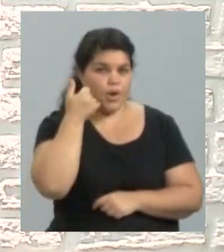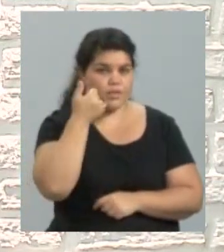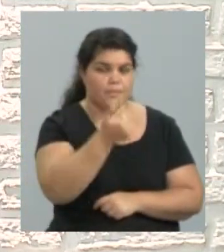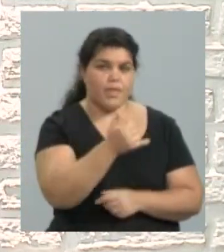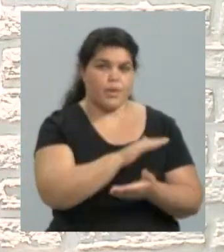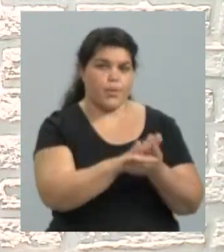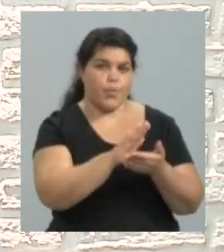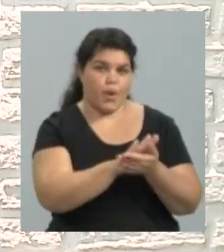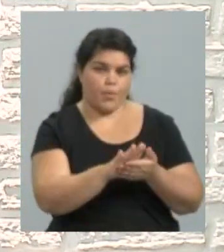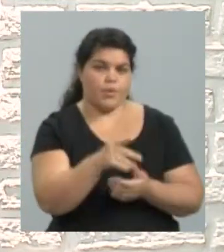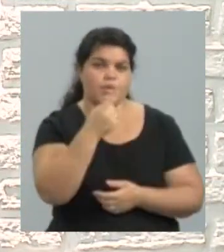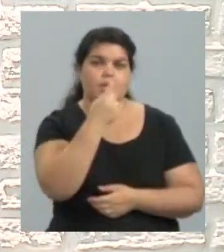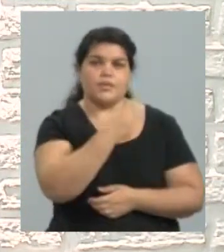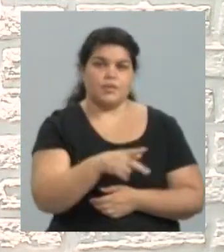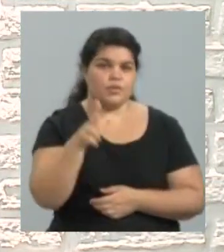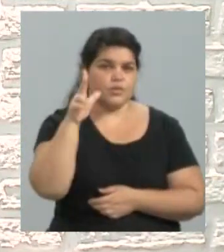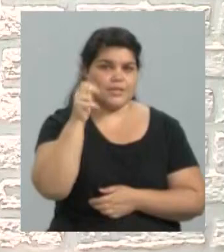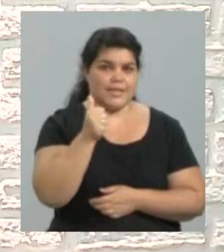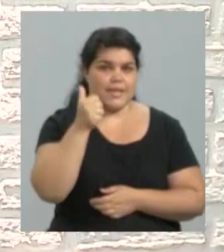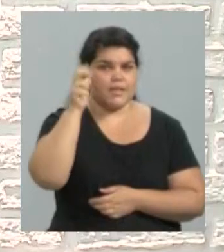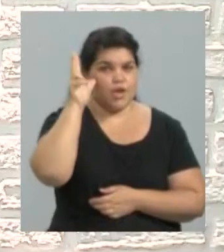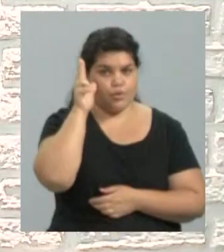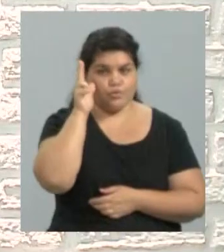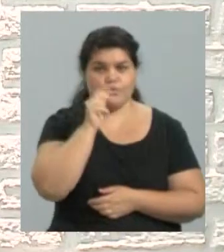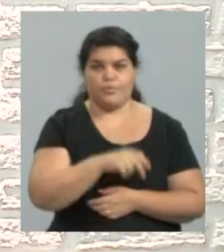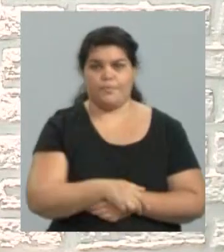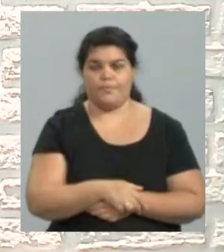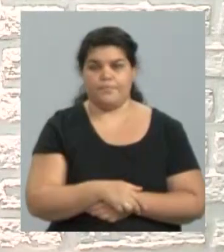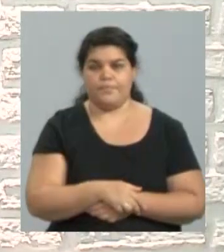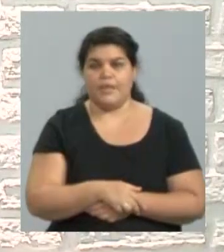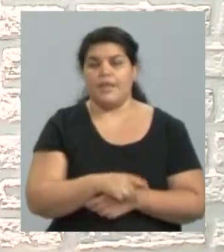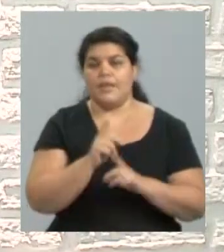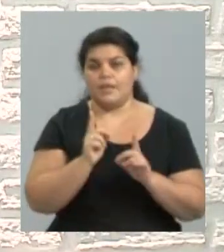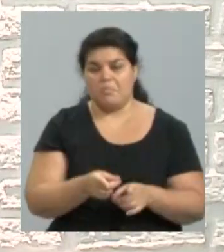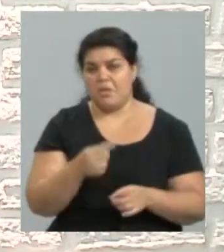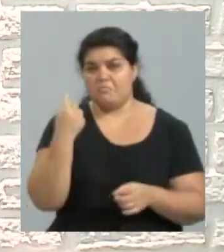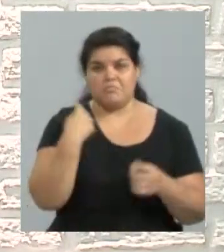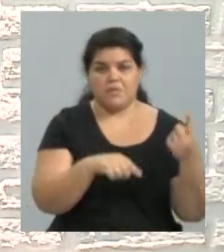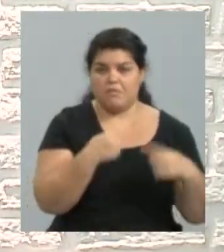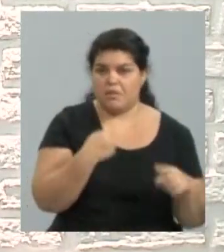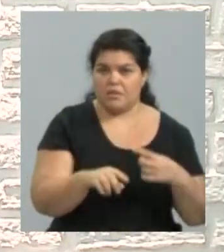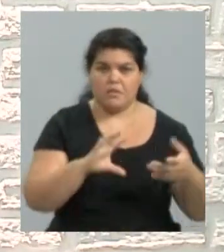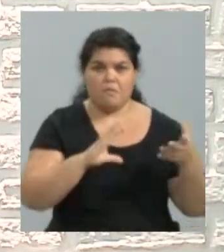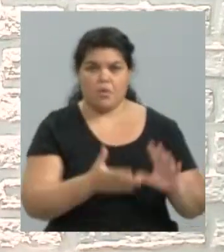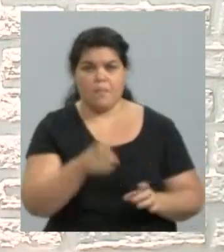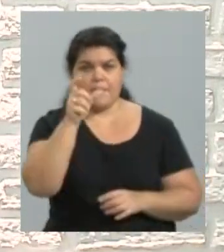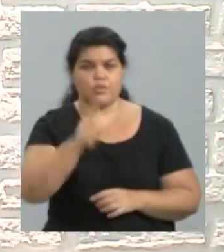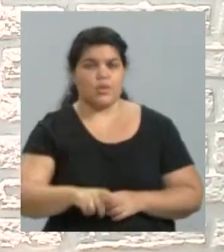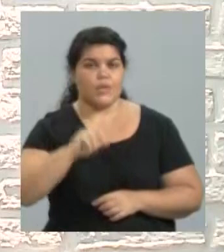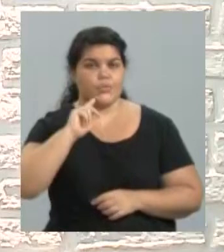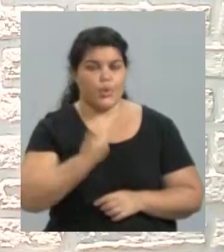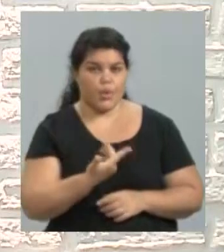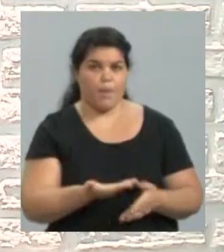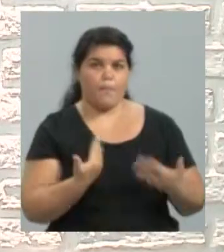provincia de Mendoza, 168. Y bueno, y también el tema de otras opciones, como vos decías, para las personas sordas, el tema